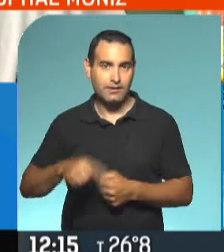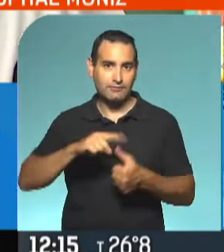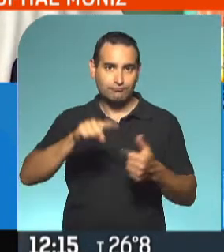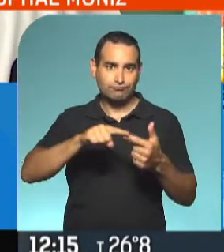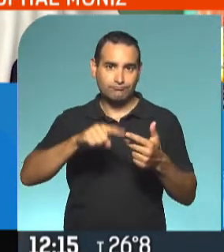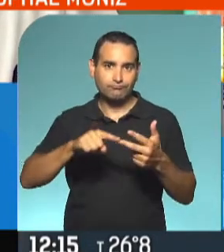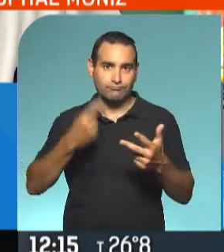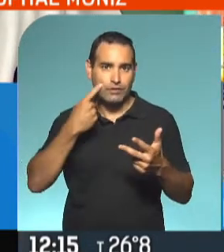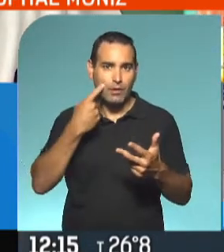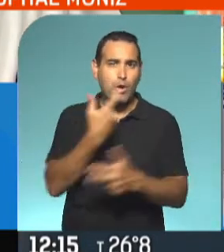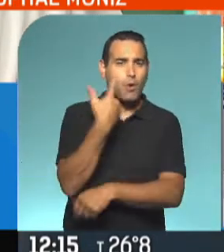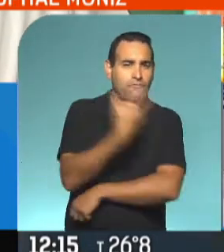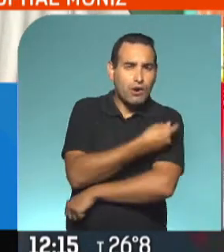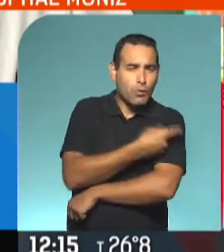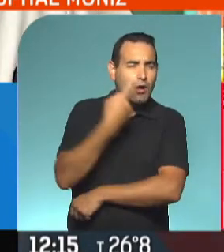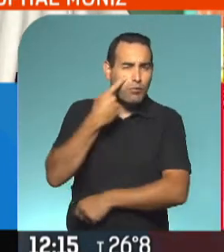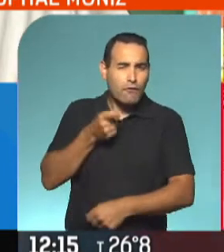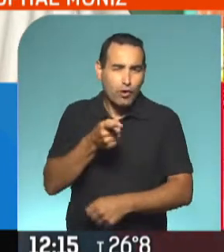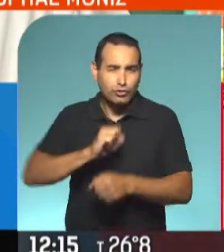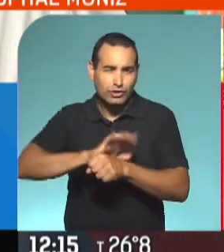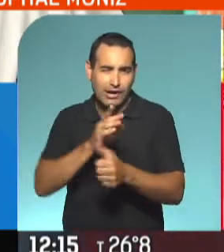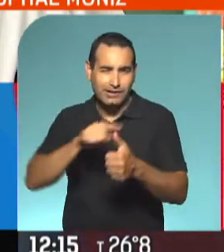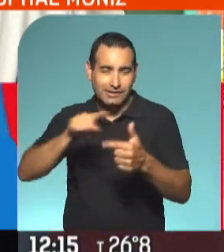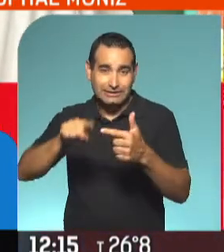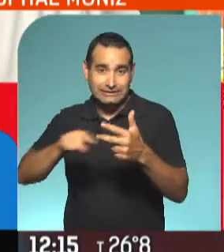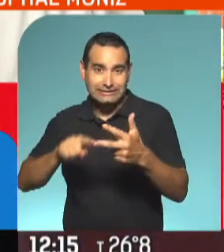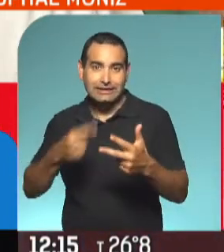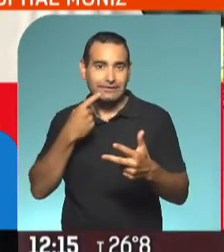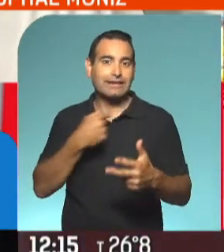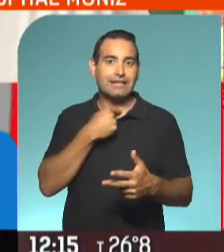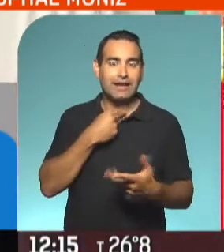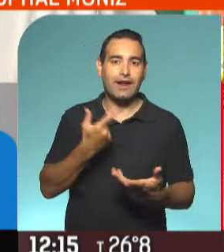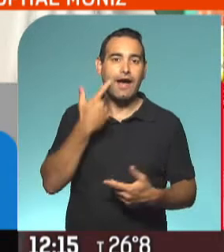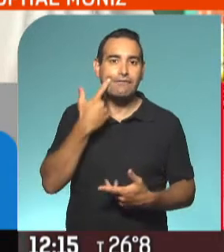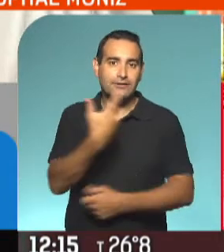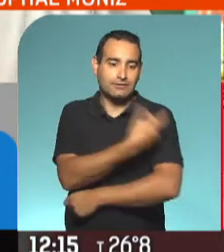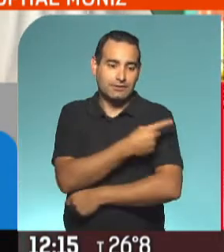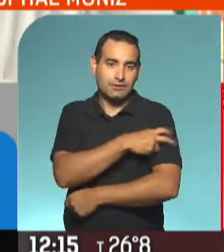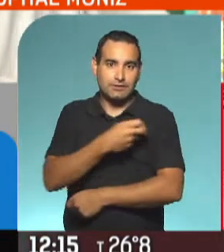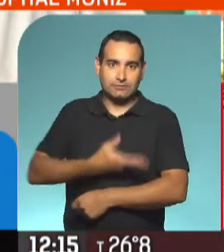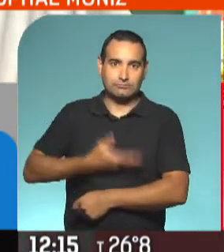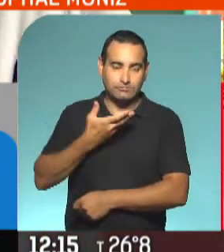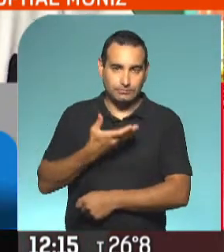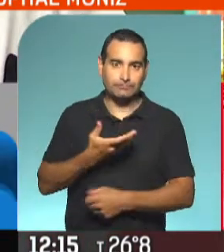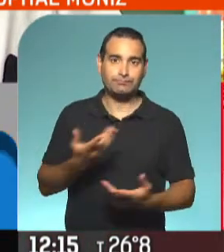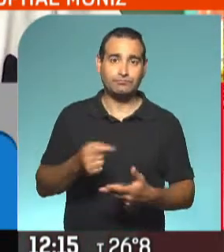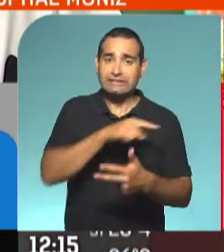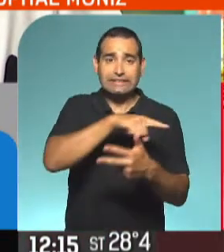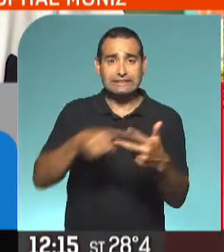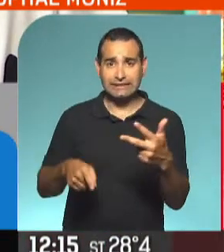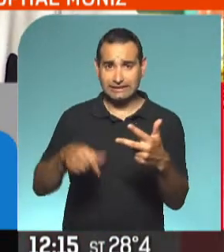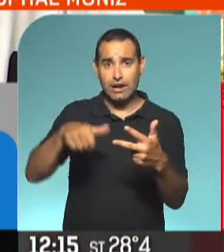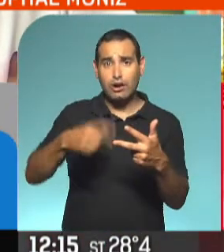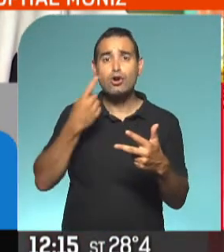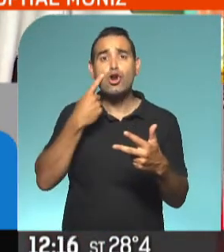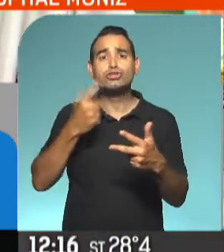ellas probablemente diferencias en el confrontar para generar anticuerpos que cubran a cada una de las variantes, que son las 3 variantes que hoy tenemos